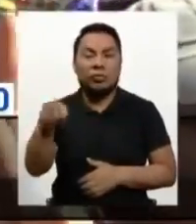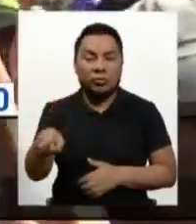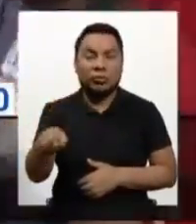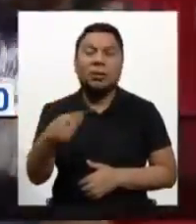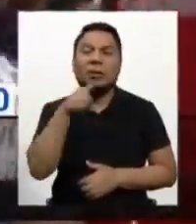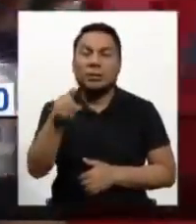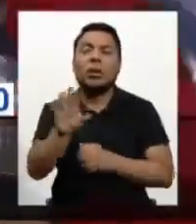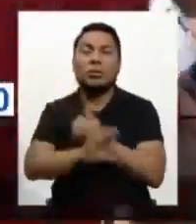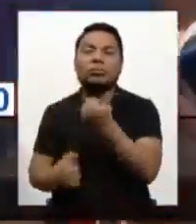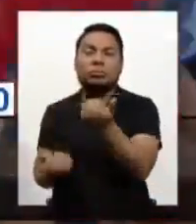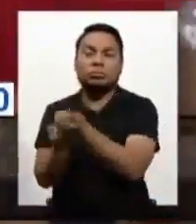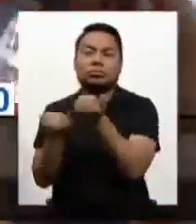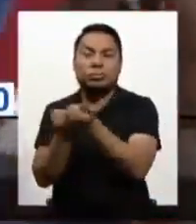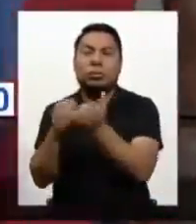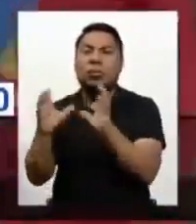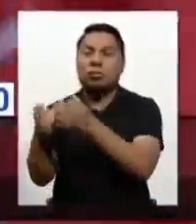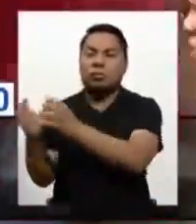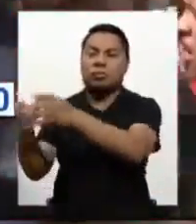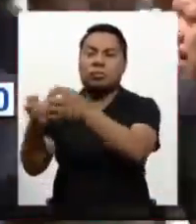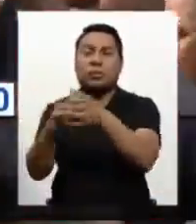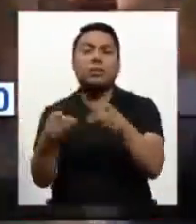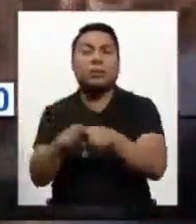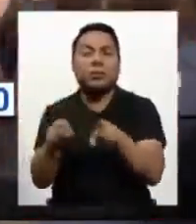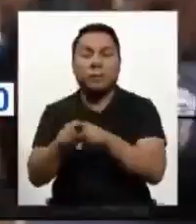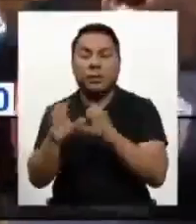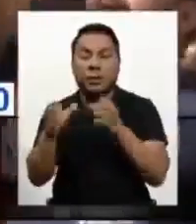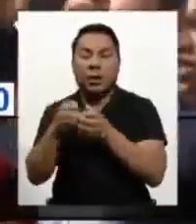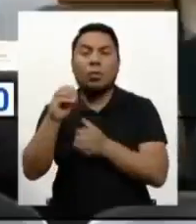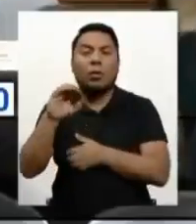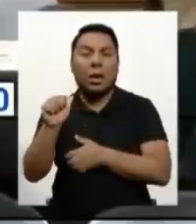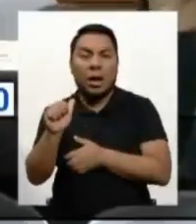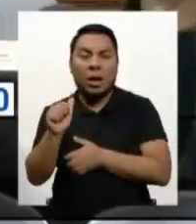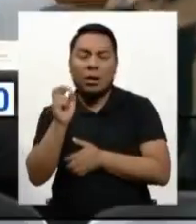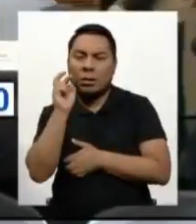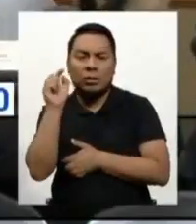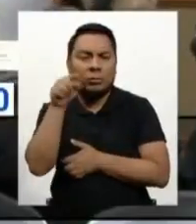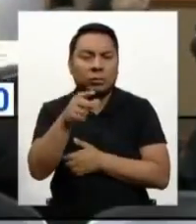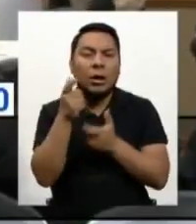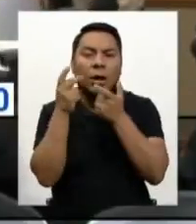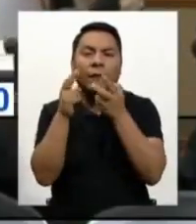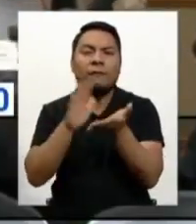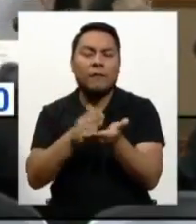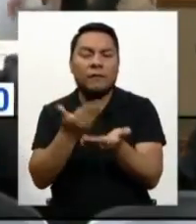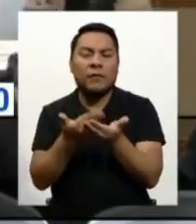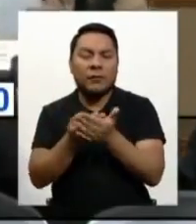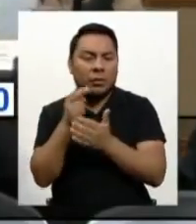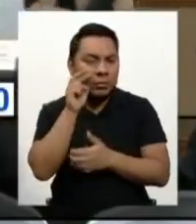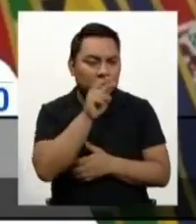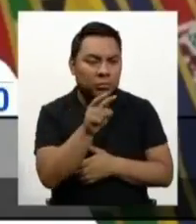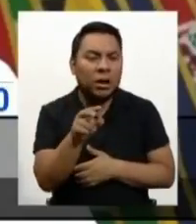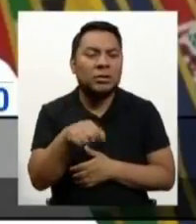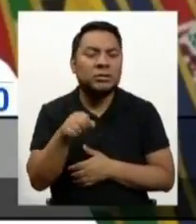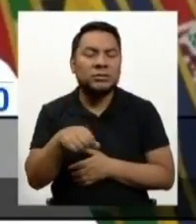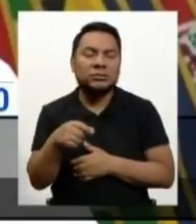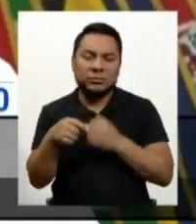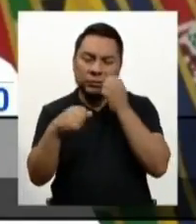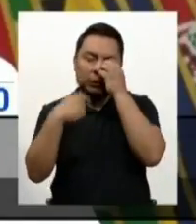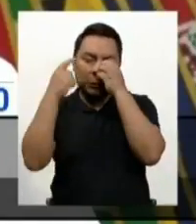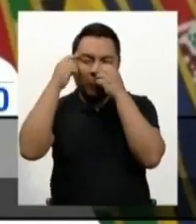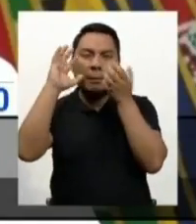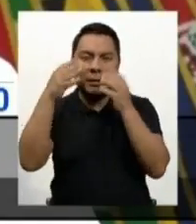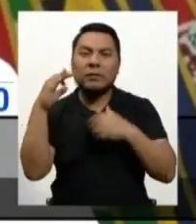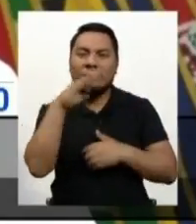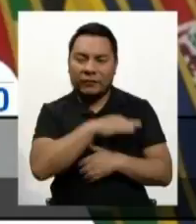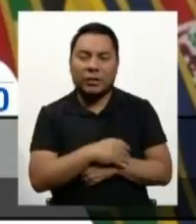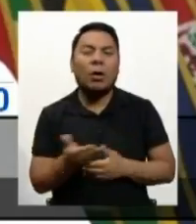fueron respaldados por la misión de observadores de la OEA, que exhorta a las autoridades a convocar nuevas elecciones. La MOE considera